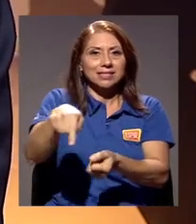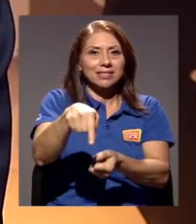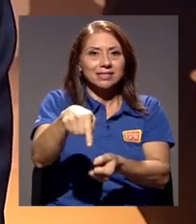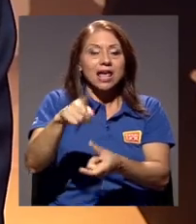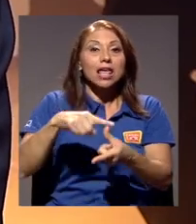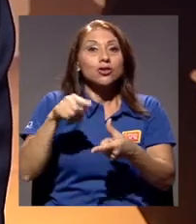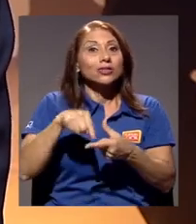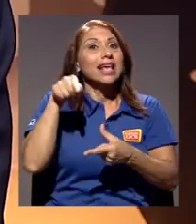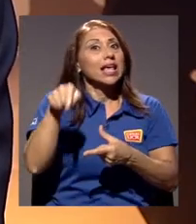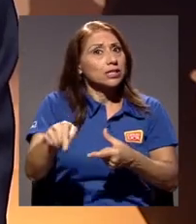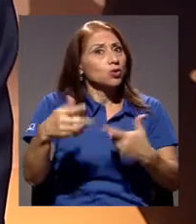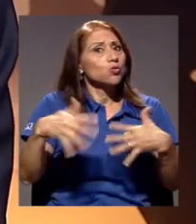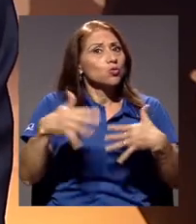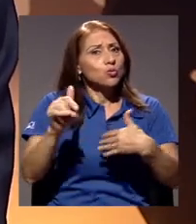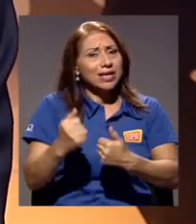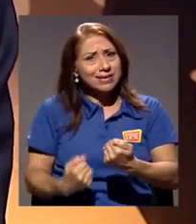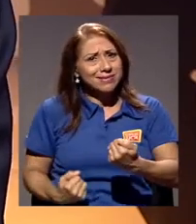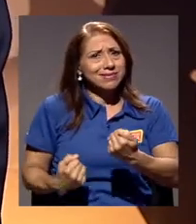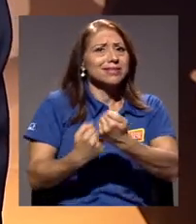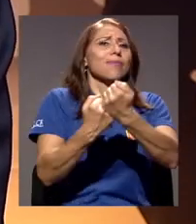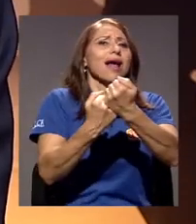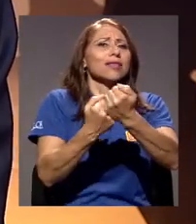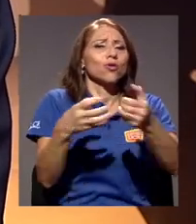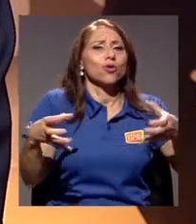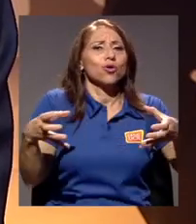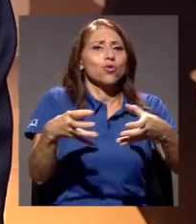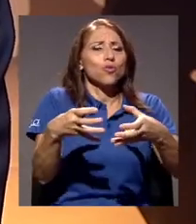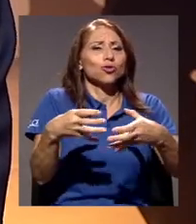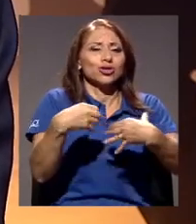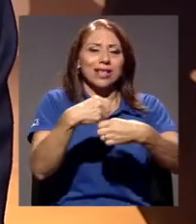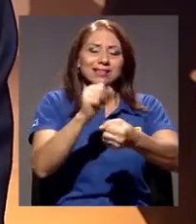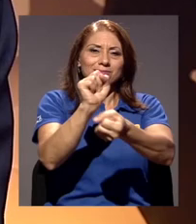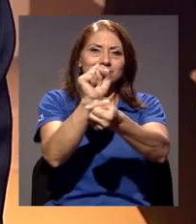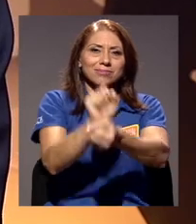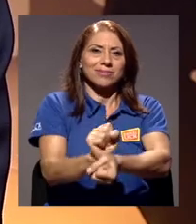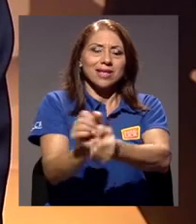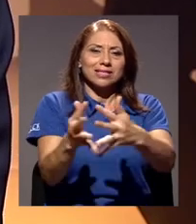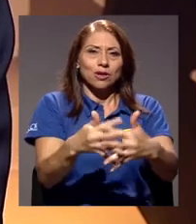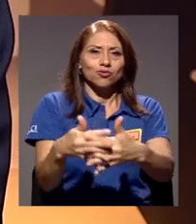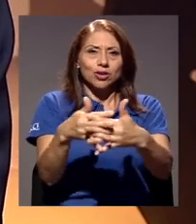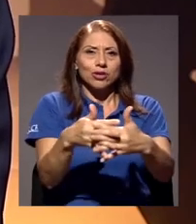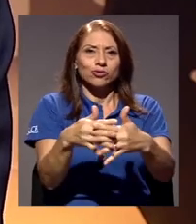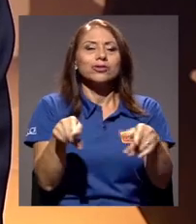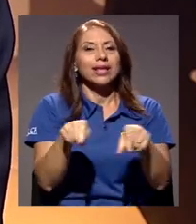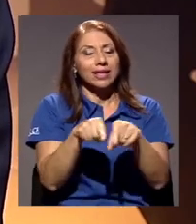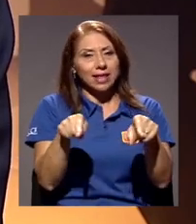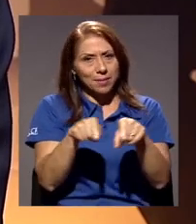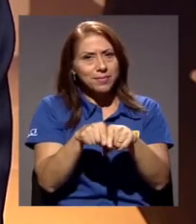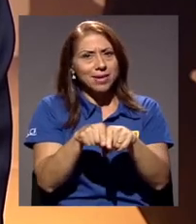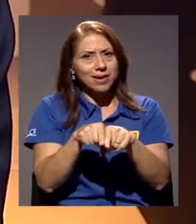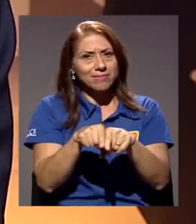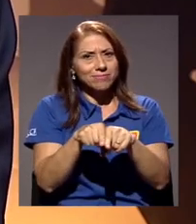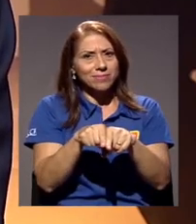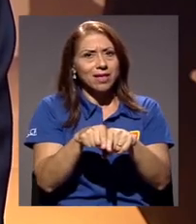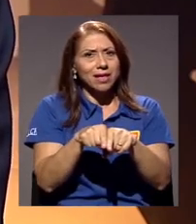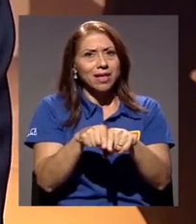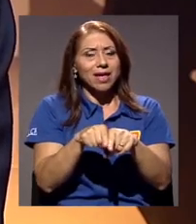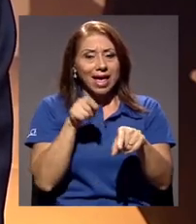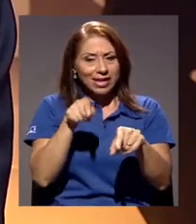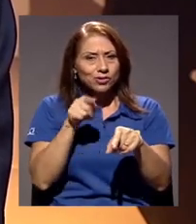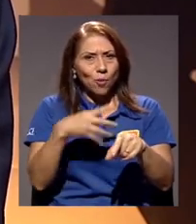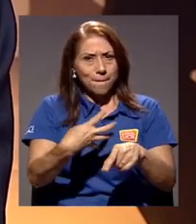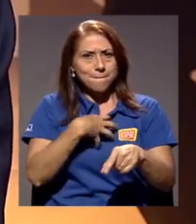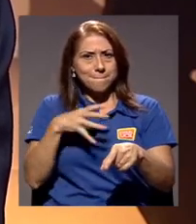esto tiene un gran respaldo en los sectores esclavistas eeuu que también forma parte de esta expansión